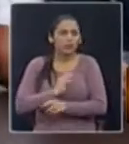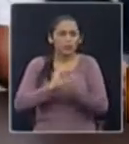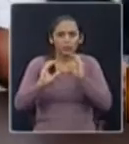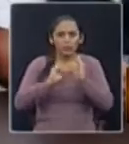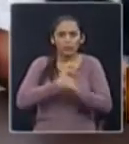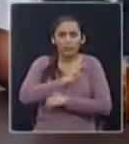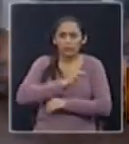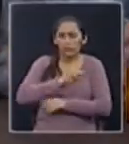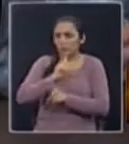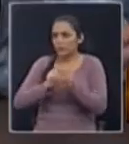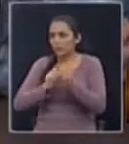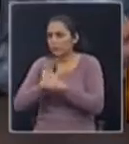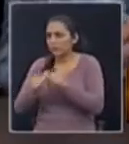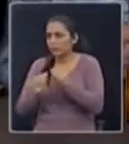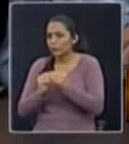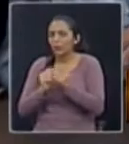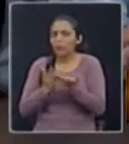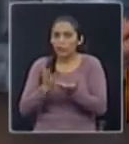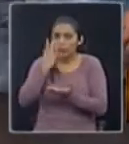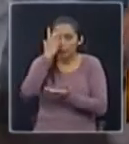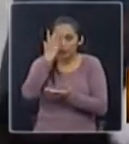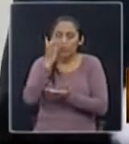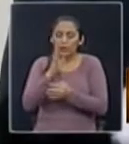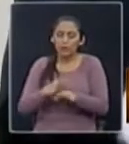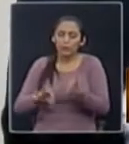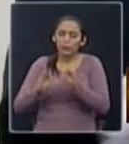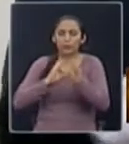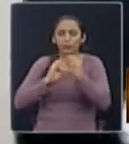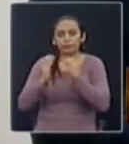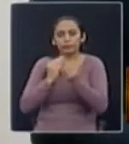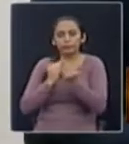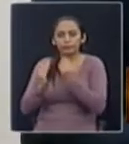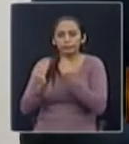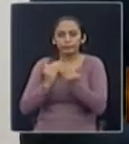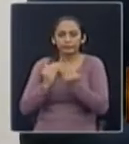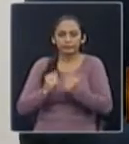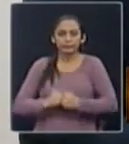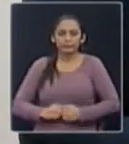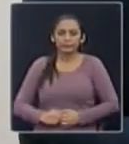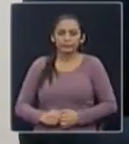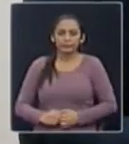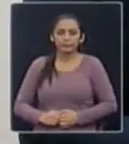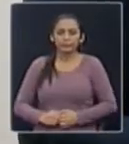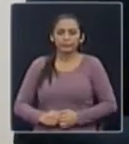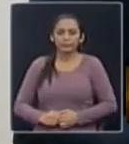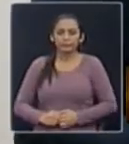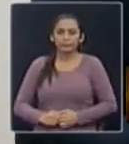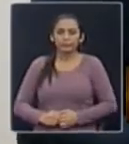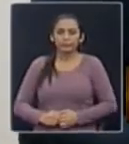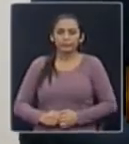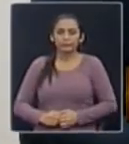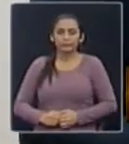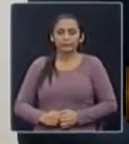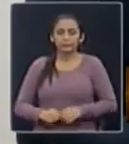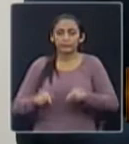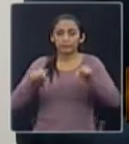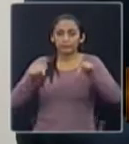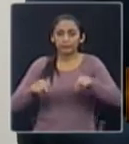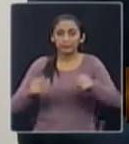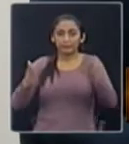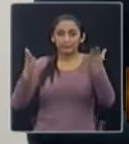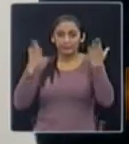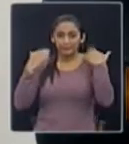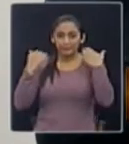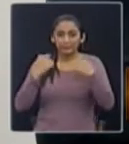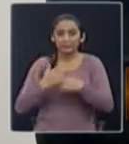gobierno se debe a los diálogos nacionales. Y creo que el mensaje en honor a Guayaquil el 25 de